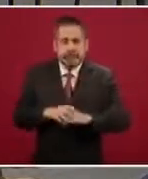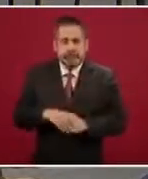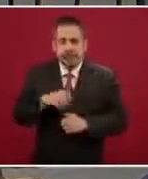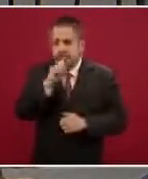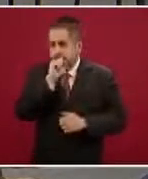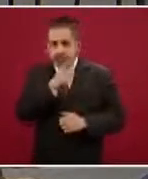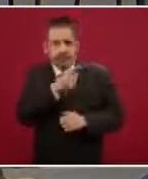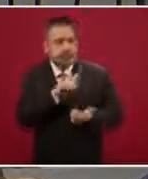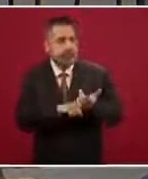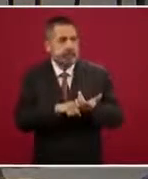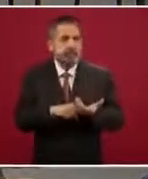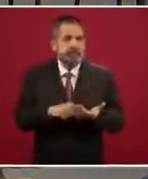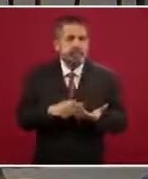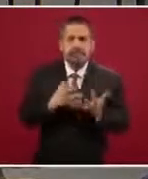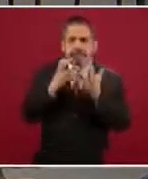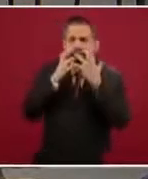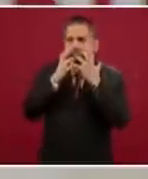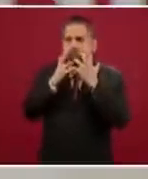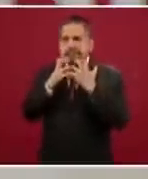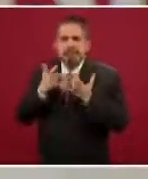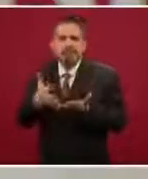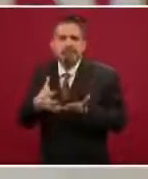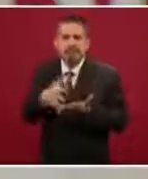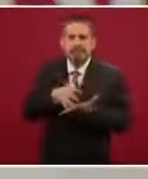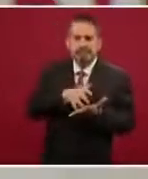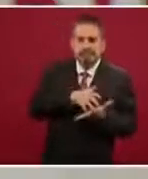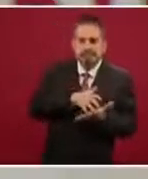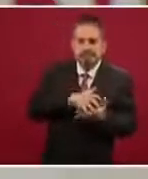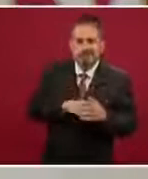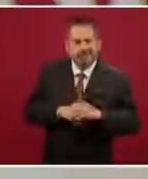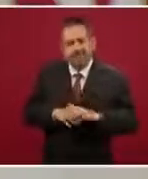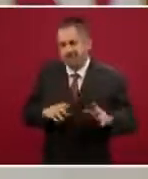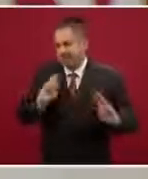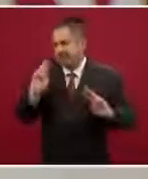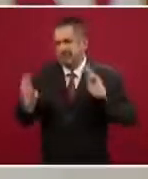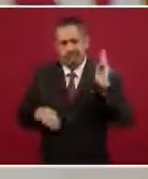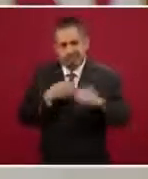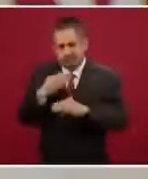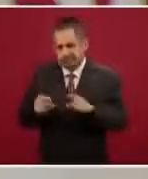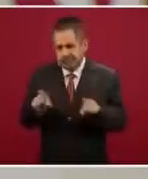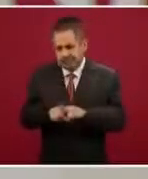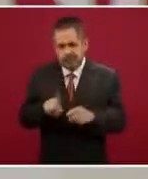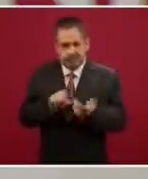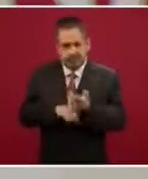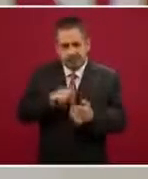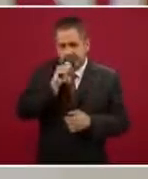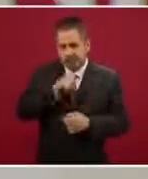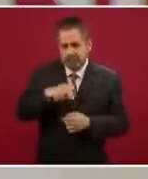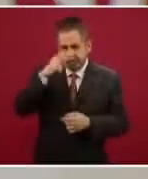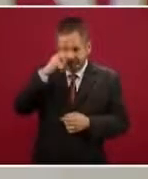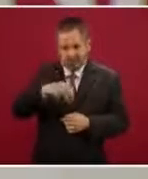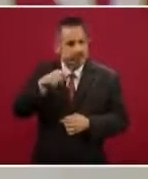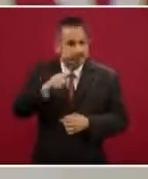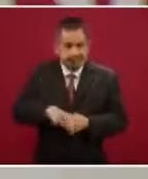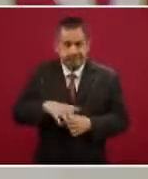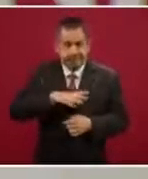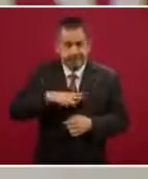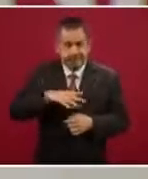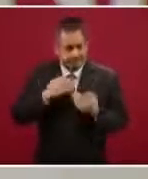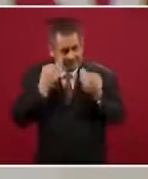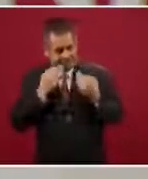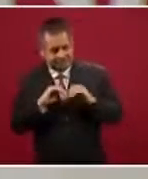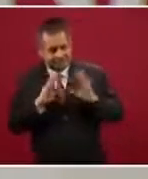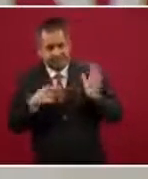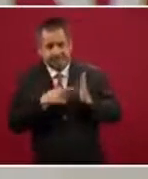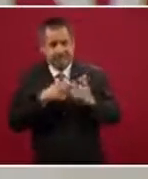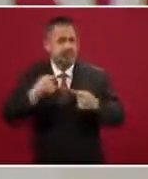ambición. Y es muy conocido, esto pasa en todo el mundo. En México tuvimos ejemplos muy claros